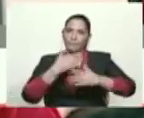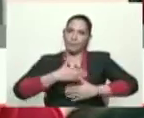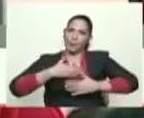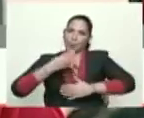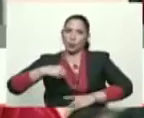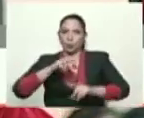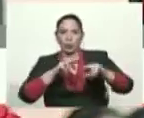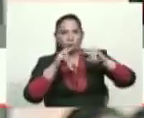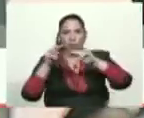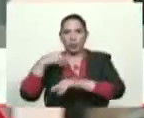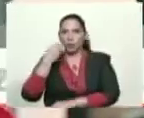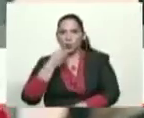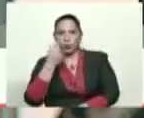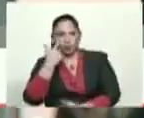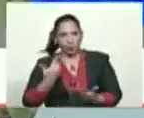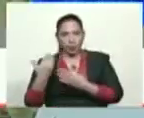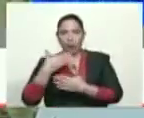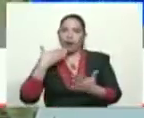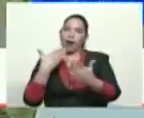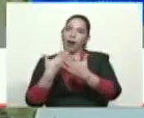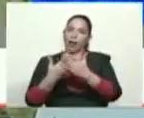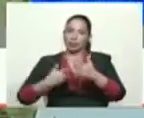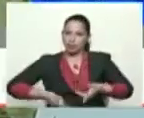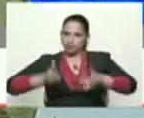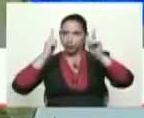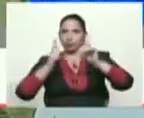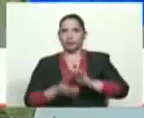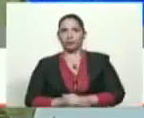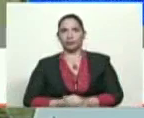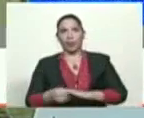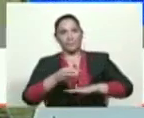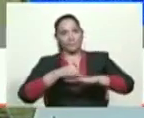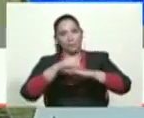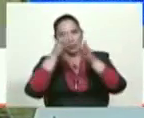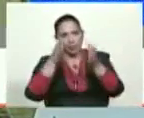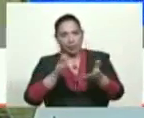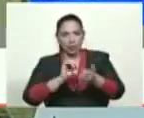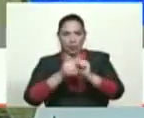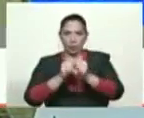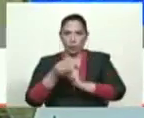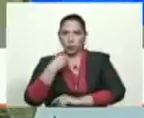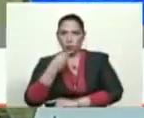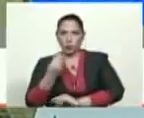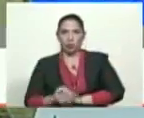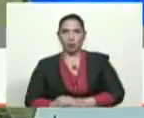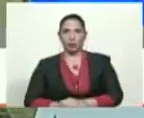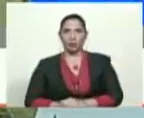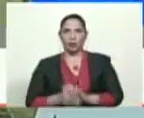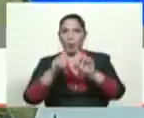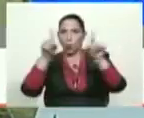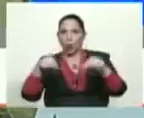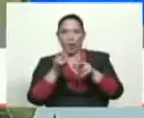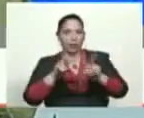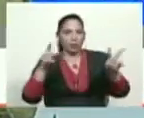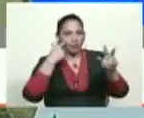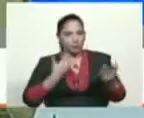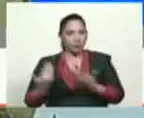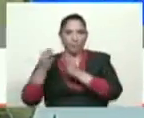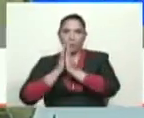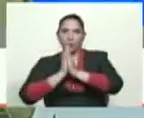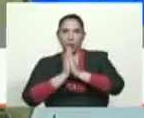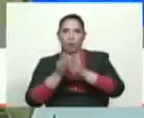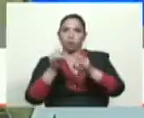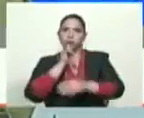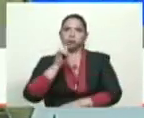nuestros niños nuestra juventud muy bien complace ministro de la juventud pedro infante cuadrante de paz ministro reverol